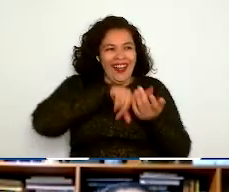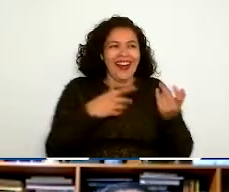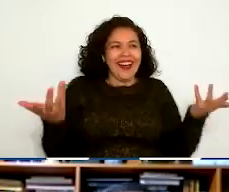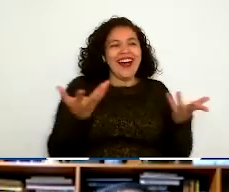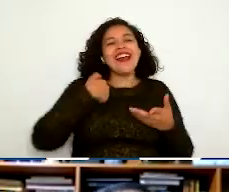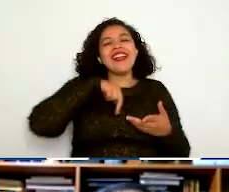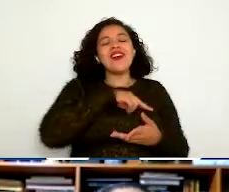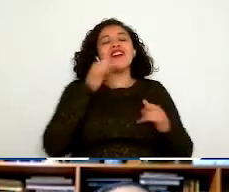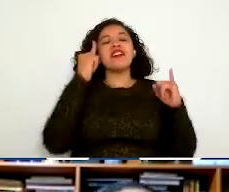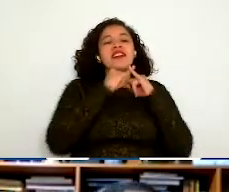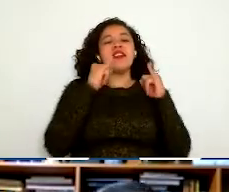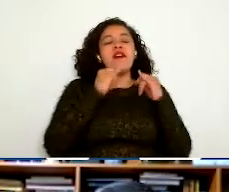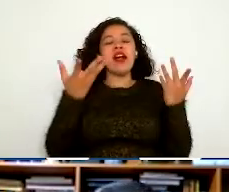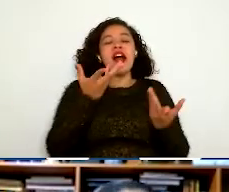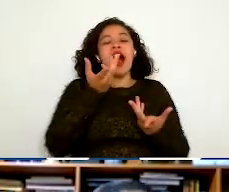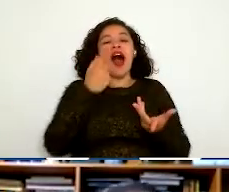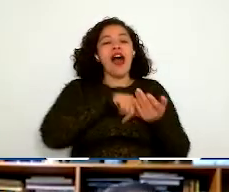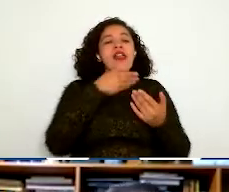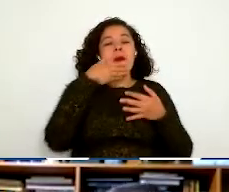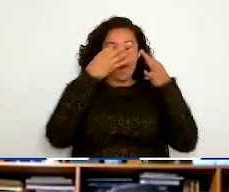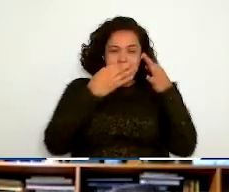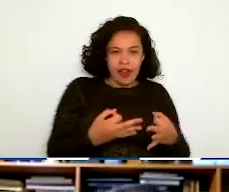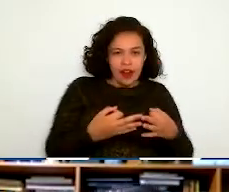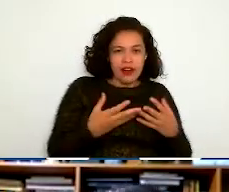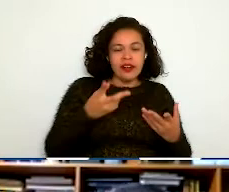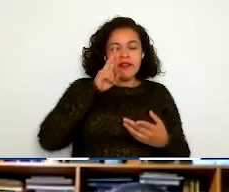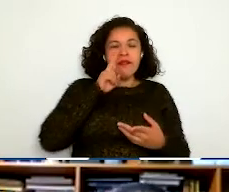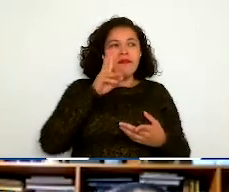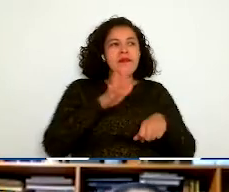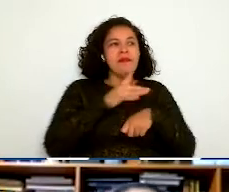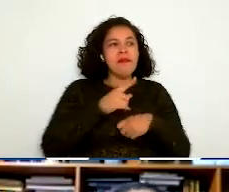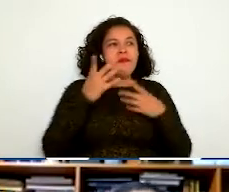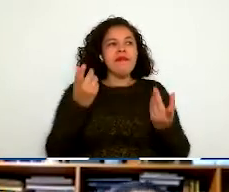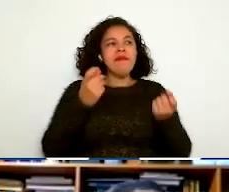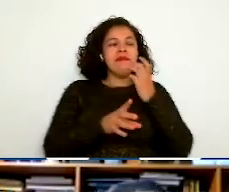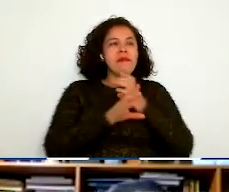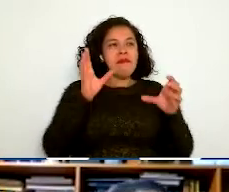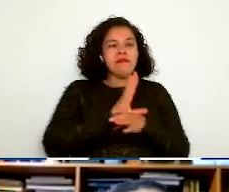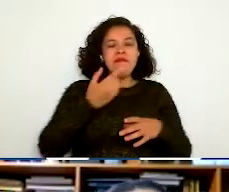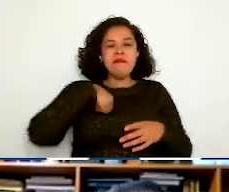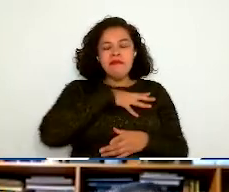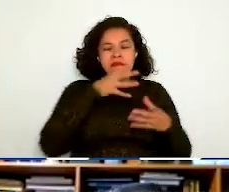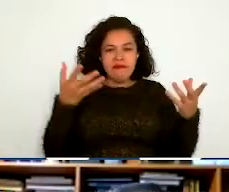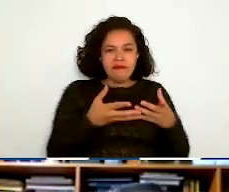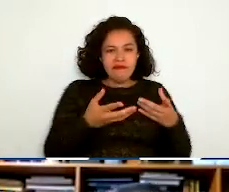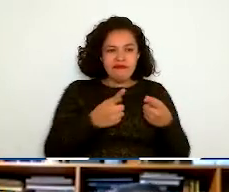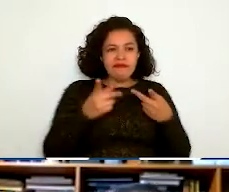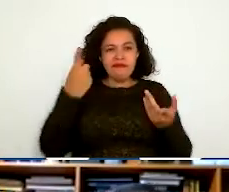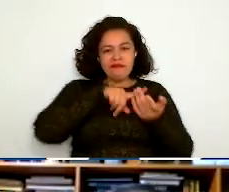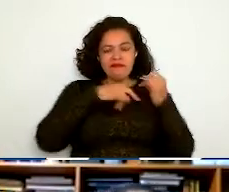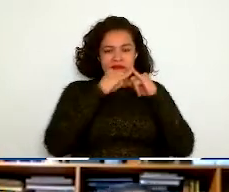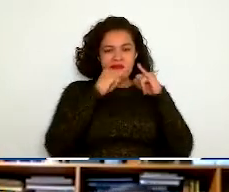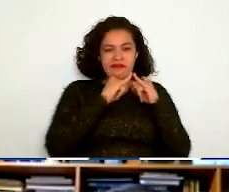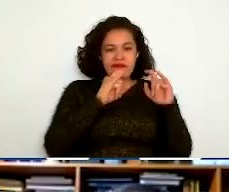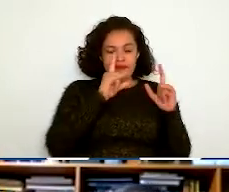que nuestra institución sea saludable. Y ahorita vamos a ver por qué. Uno de los aspectos es lo que nosotros hacemos dentro de la institución, pero otro